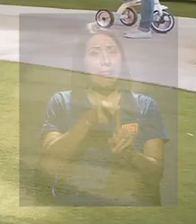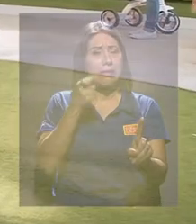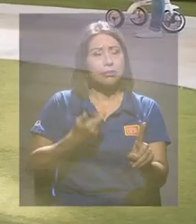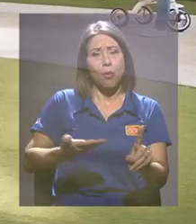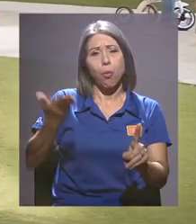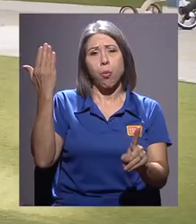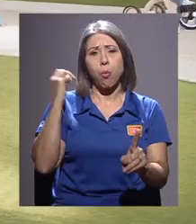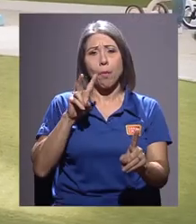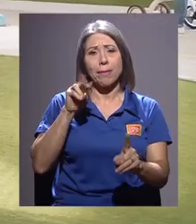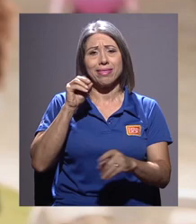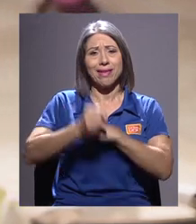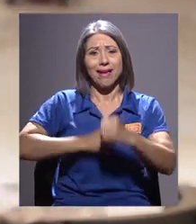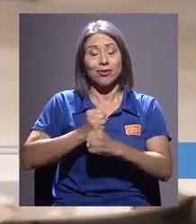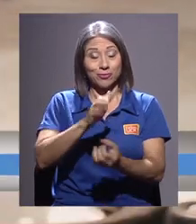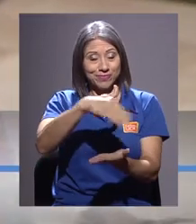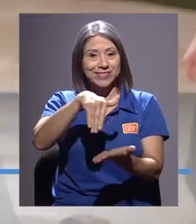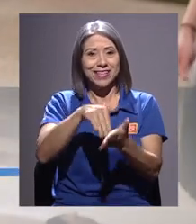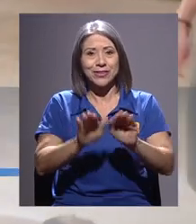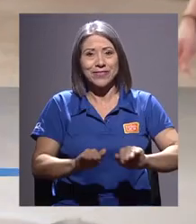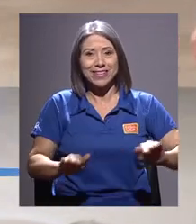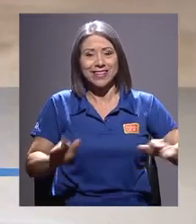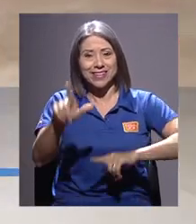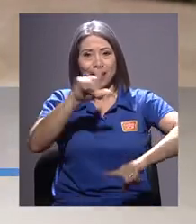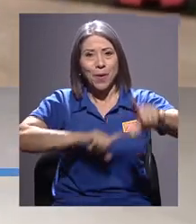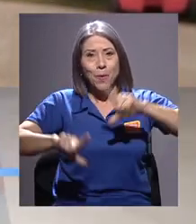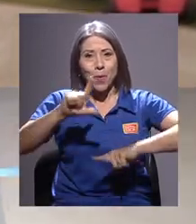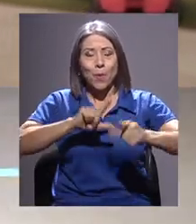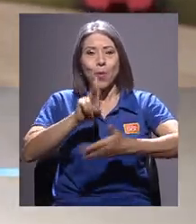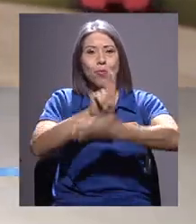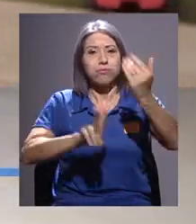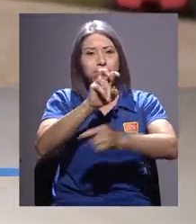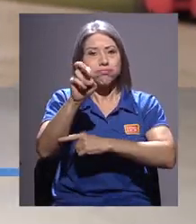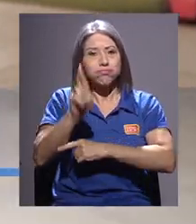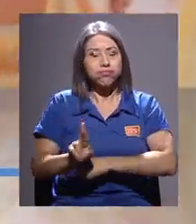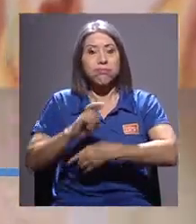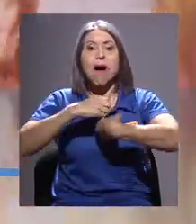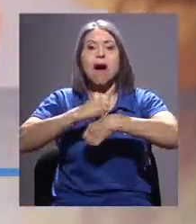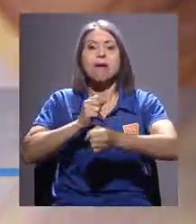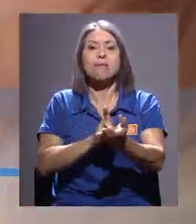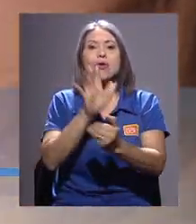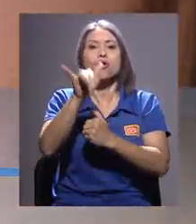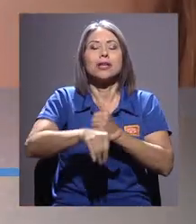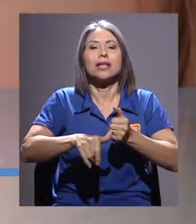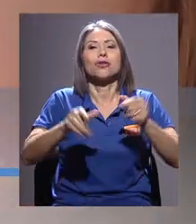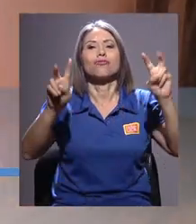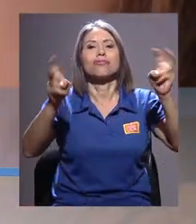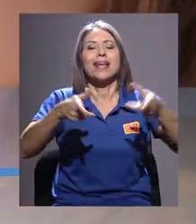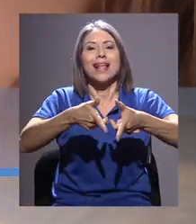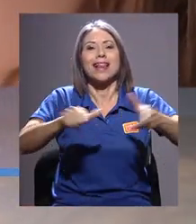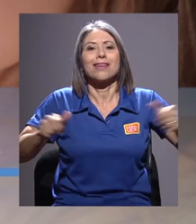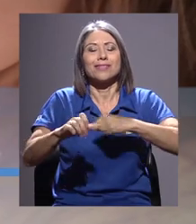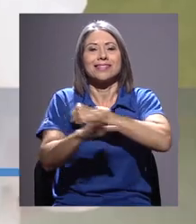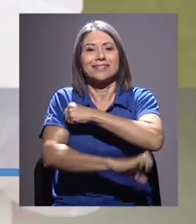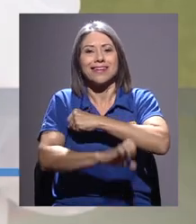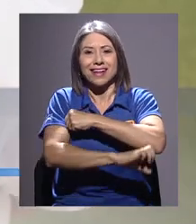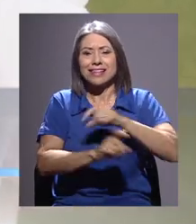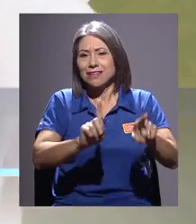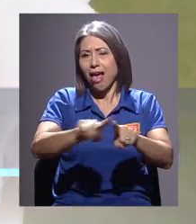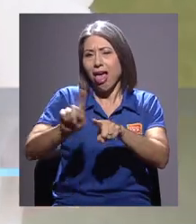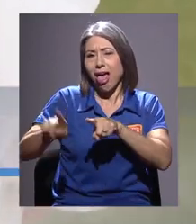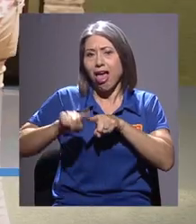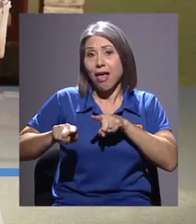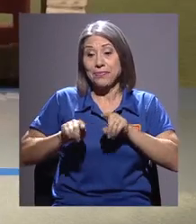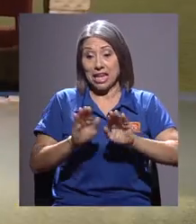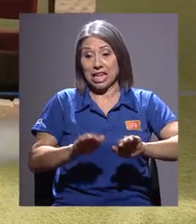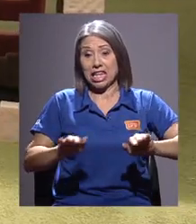Desde hace 20 años, el Centro Infantil Laboratorio de la Universidad de Costa Rica ejecuta un proyecto de lenguas extranjeras que ha hecho que los niños